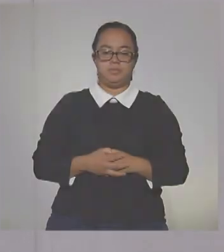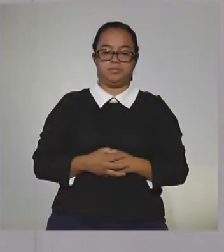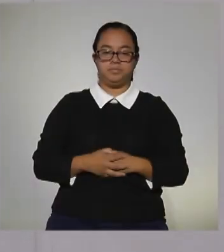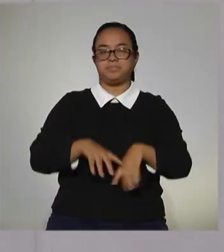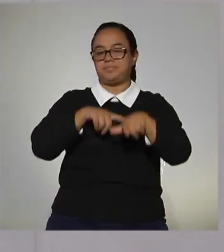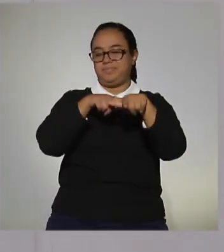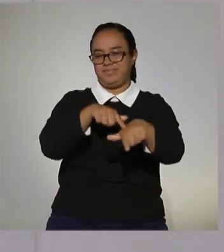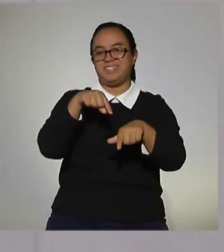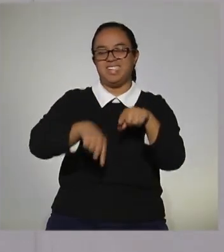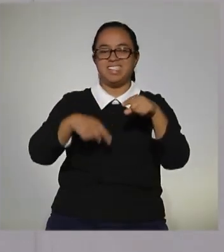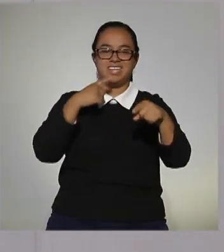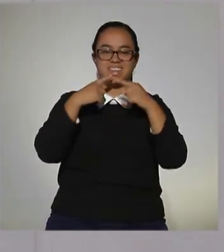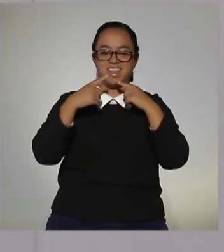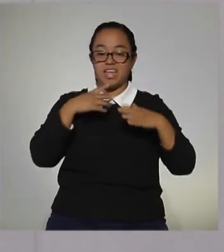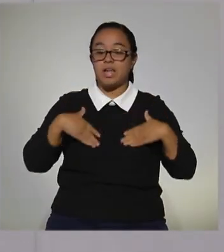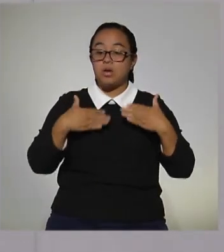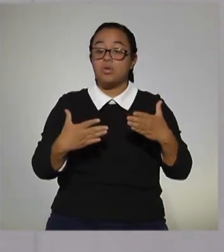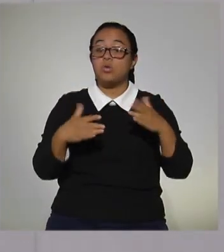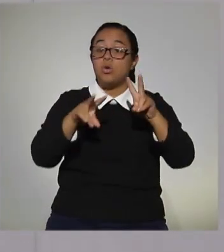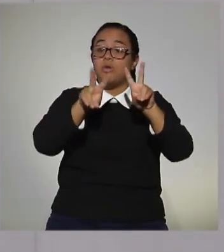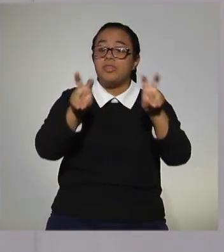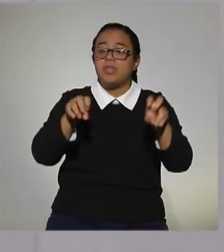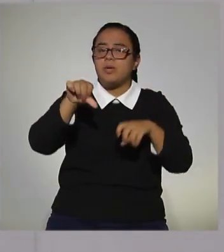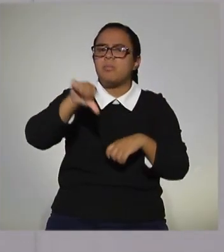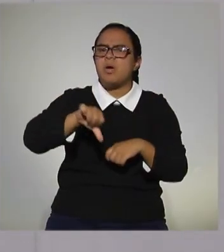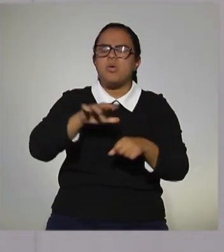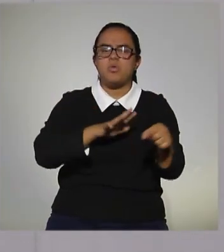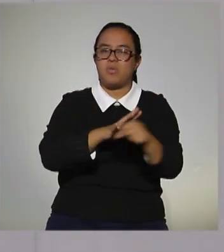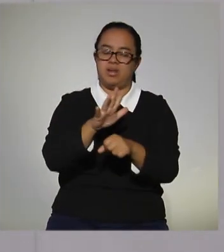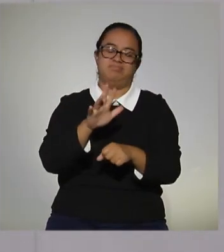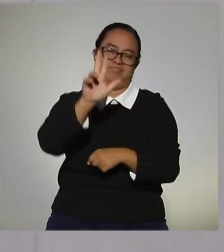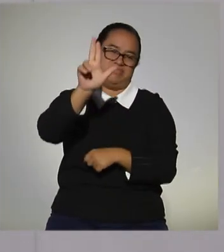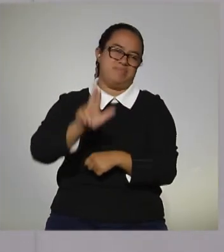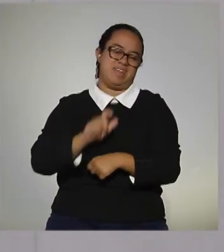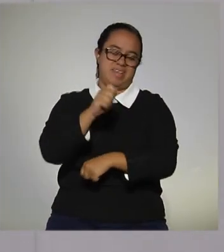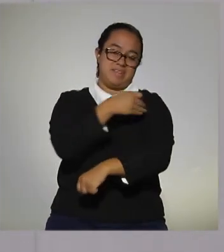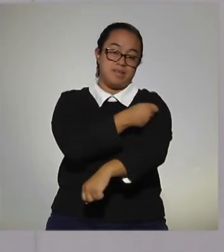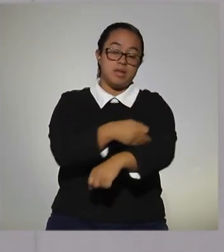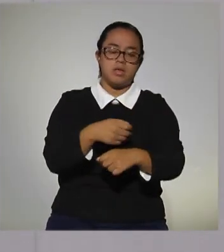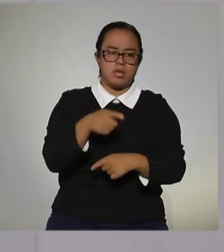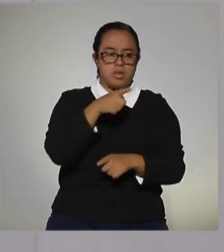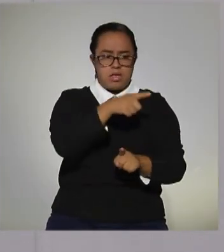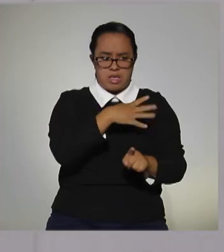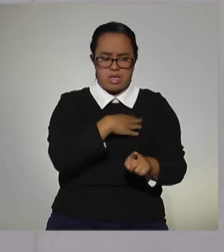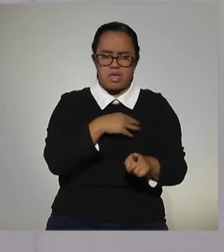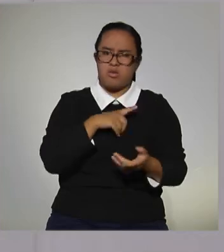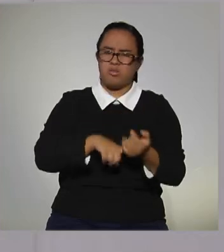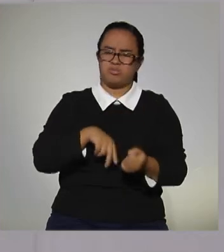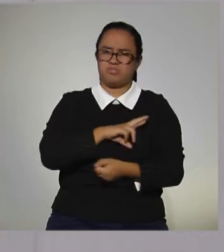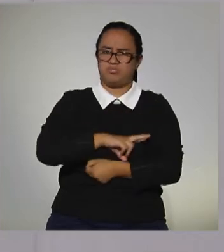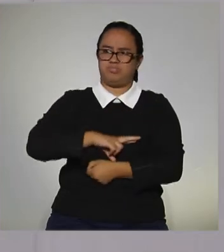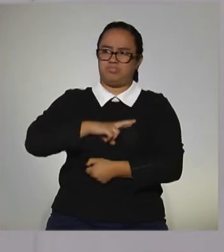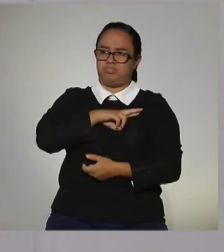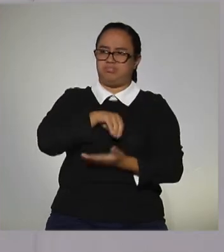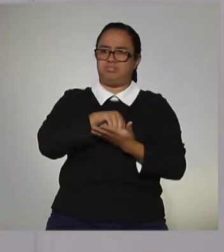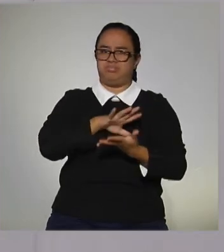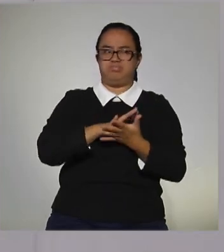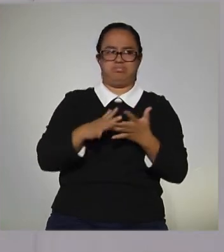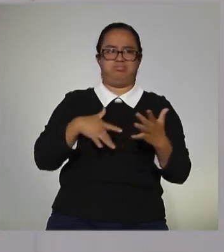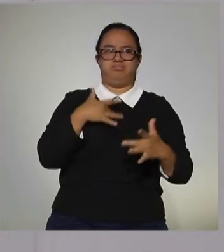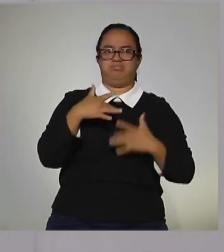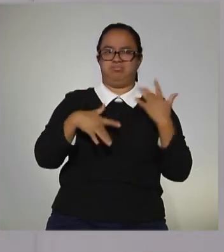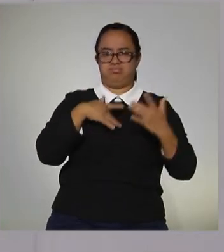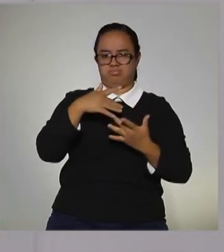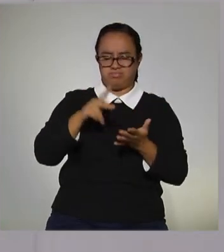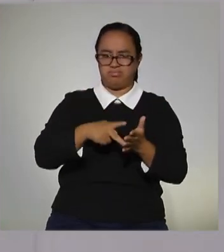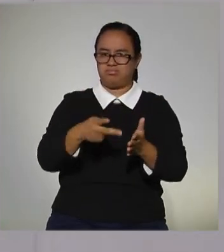Seguimos en Diálogos en Confianza con el tema de hoy, martes de familia, el resentimiento de mis hijos. Y muchas gracias a la audiencia porque